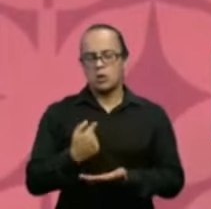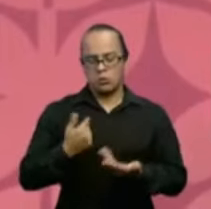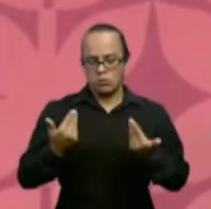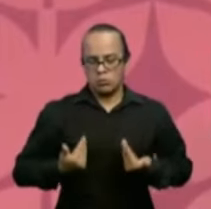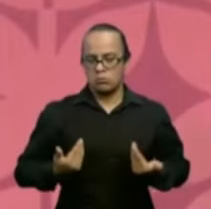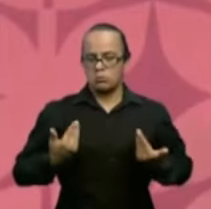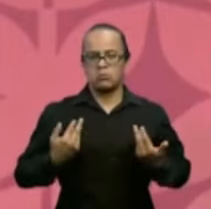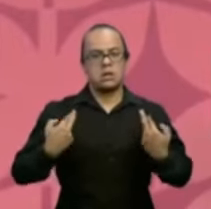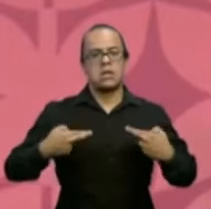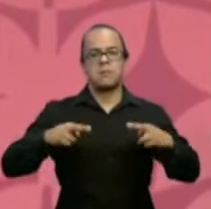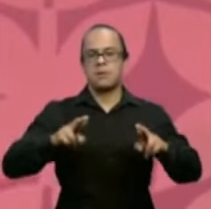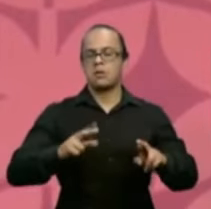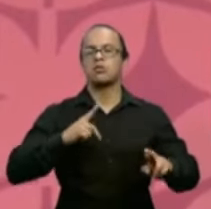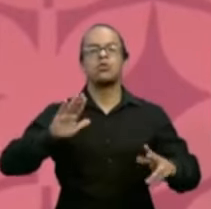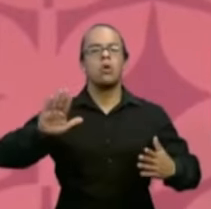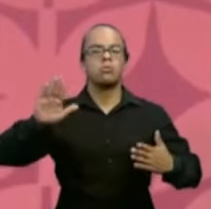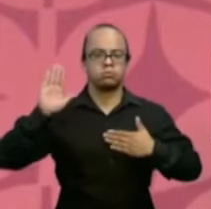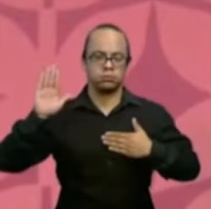compromiso, refrendar